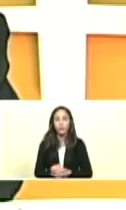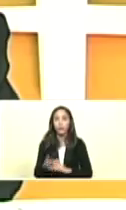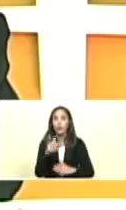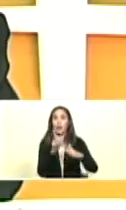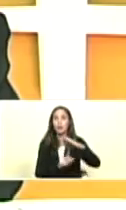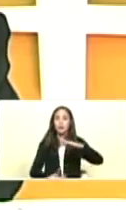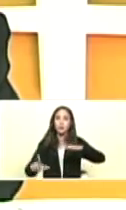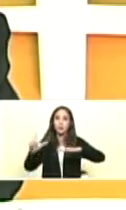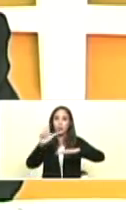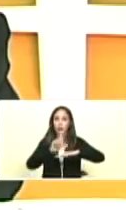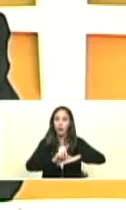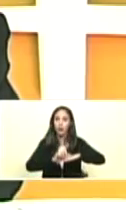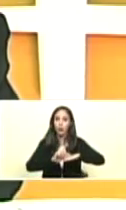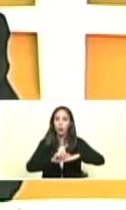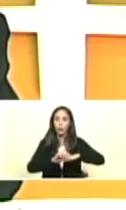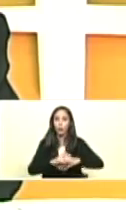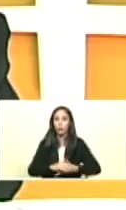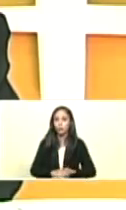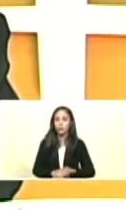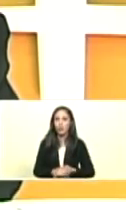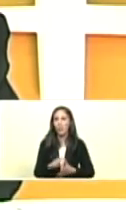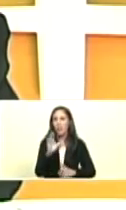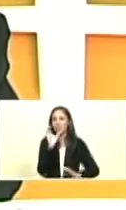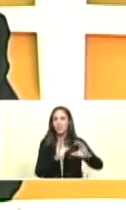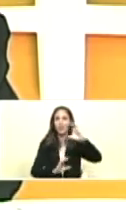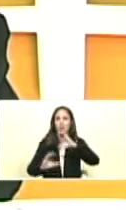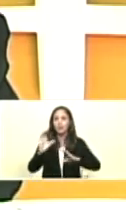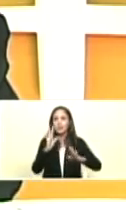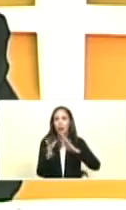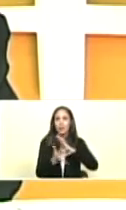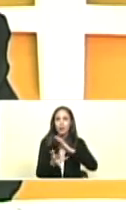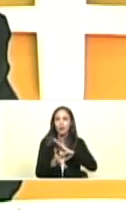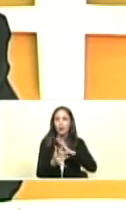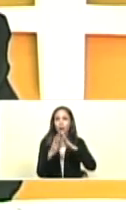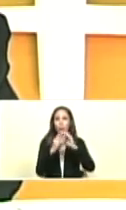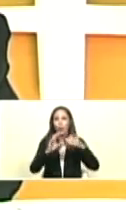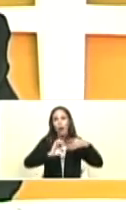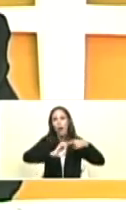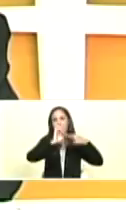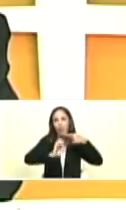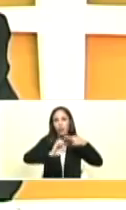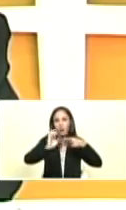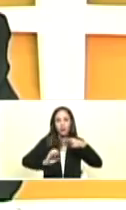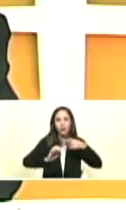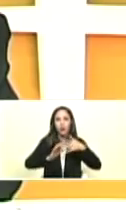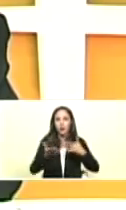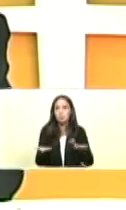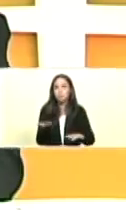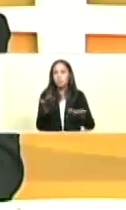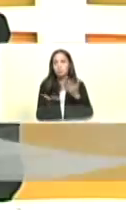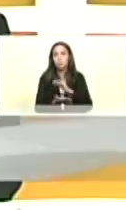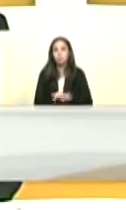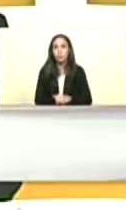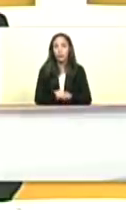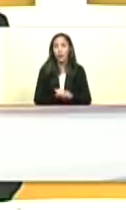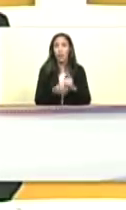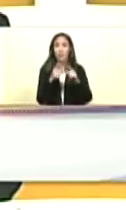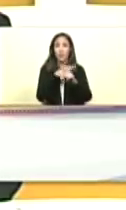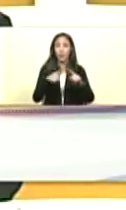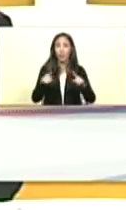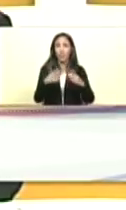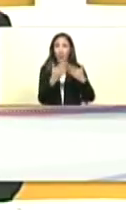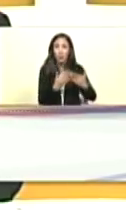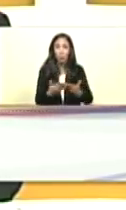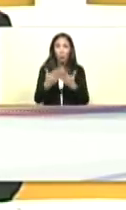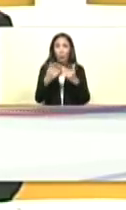Licenciado en Ciencias y Técnicas Estadísticas, con estudios en Beijing, China,